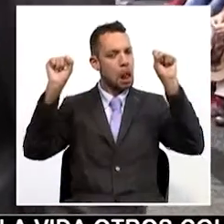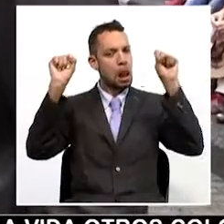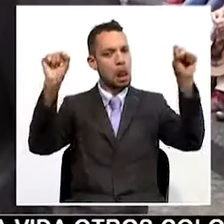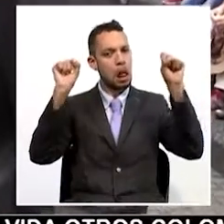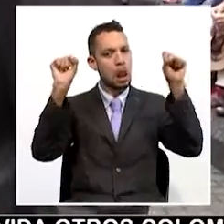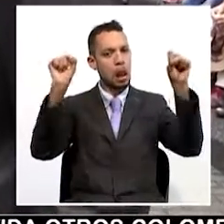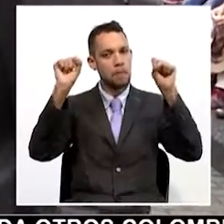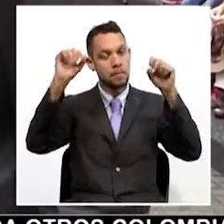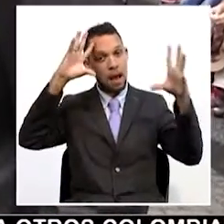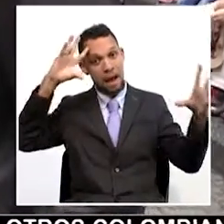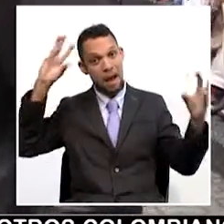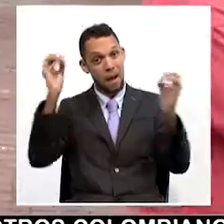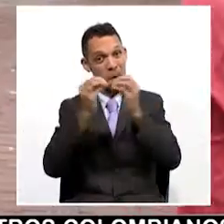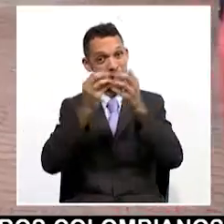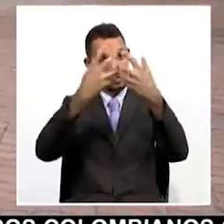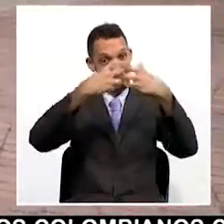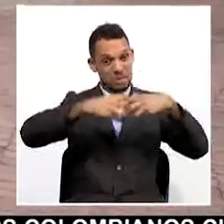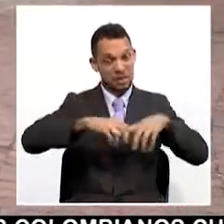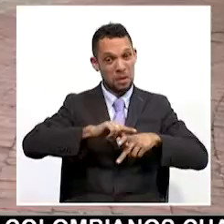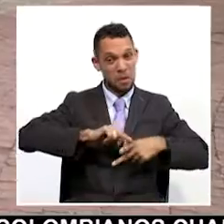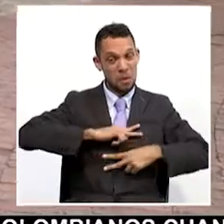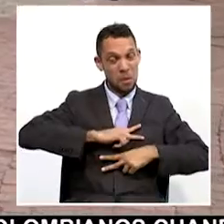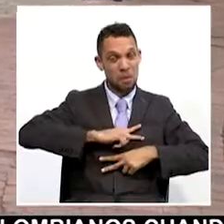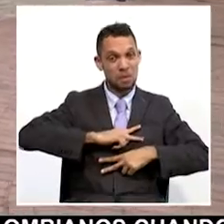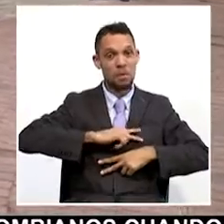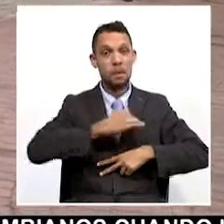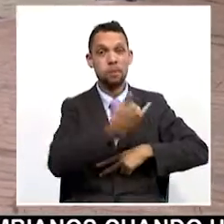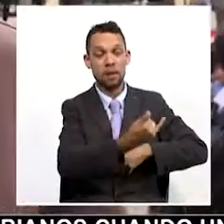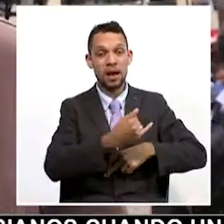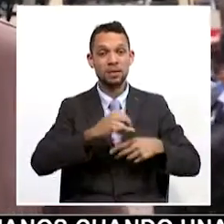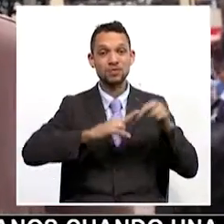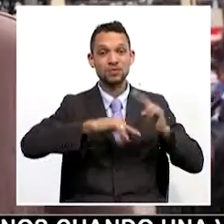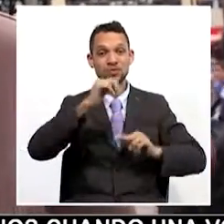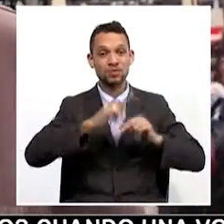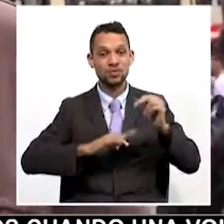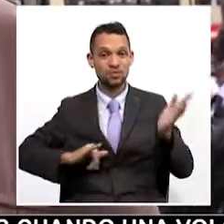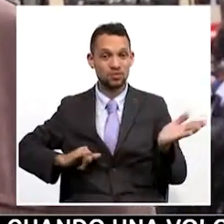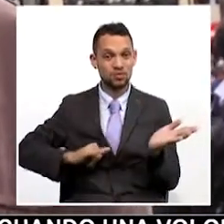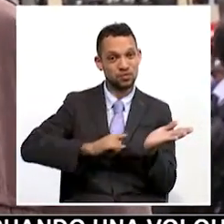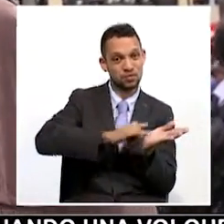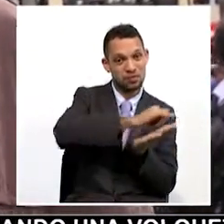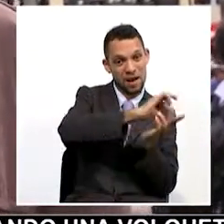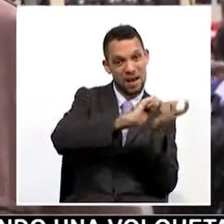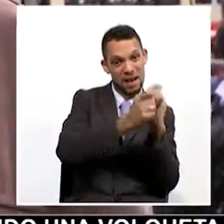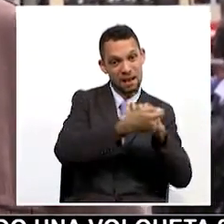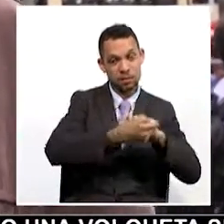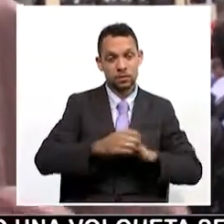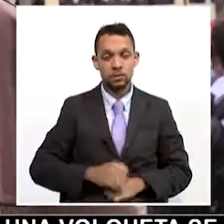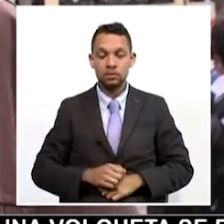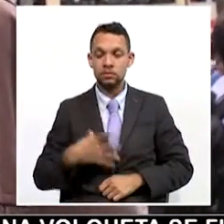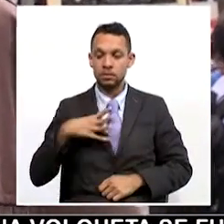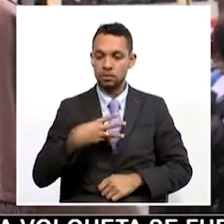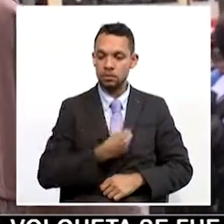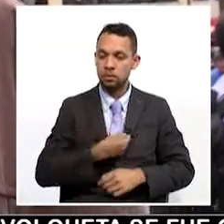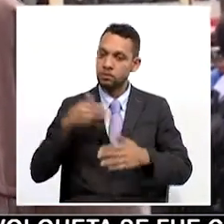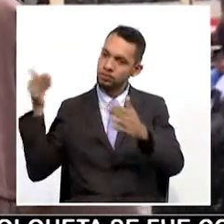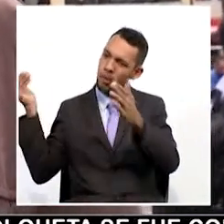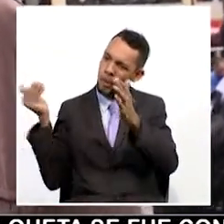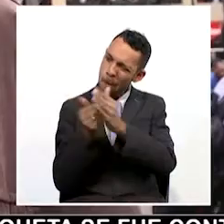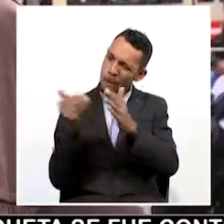de la alianza público-privada del Aeropuerto Internacional Matecaña de Pereira. Y vamos a iniciar las acciones